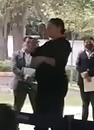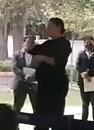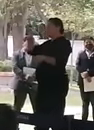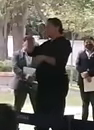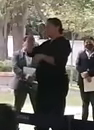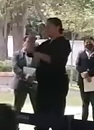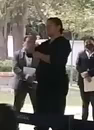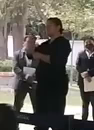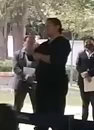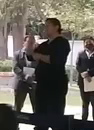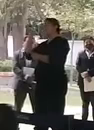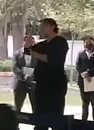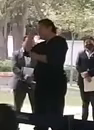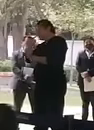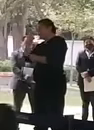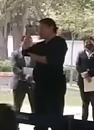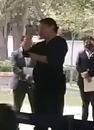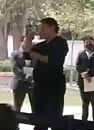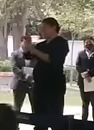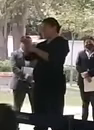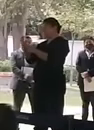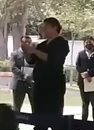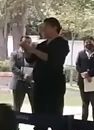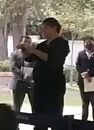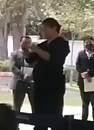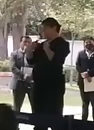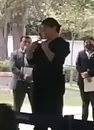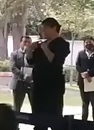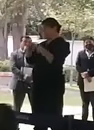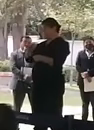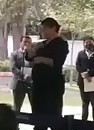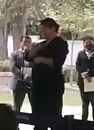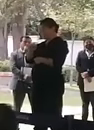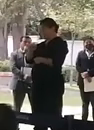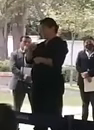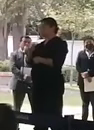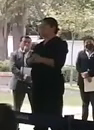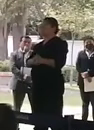horas el delincuente lo marchamos